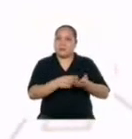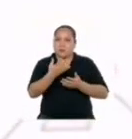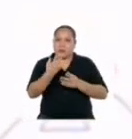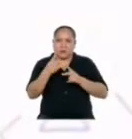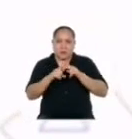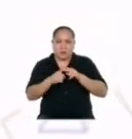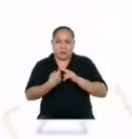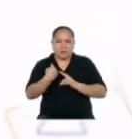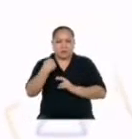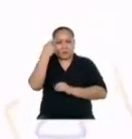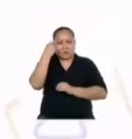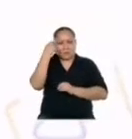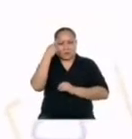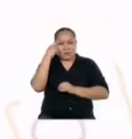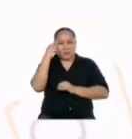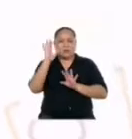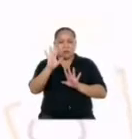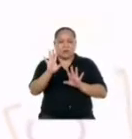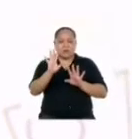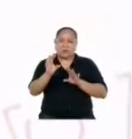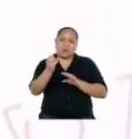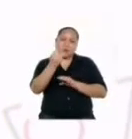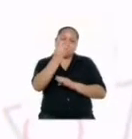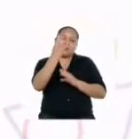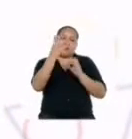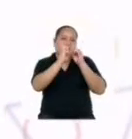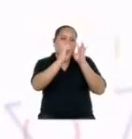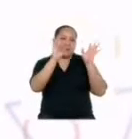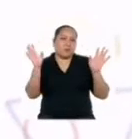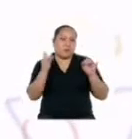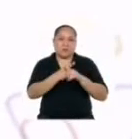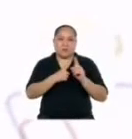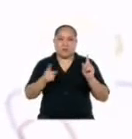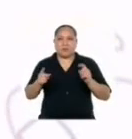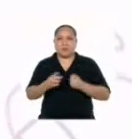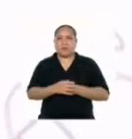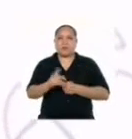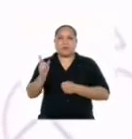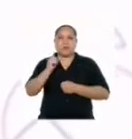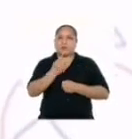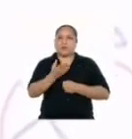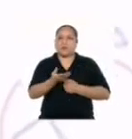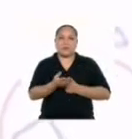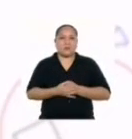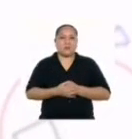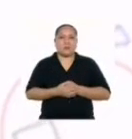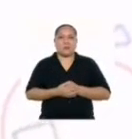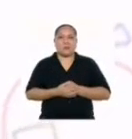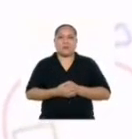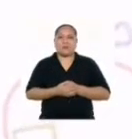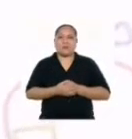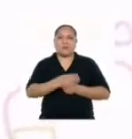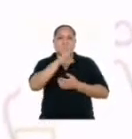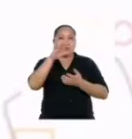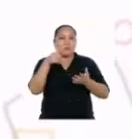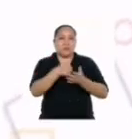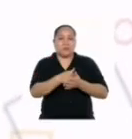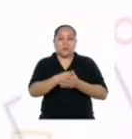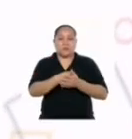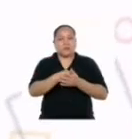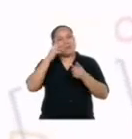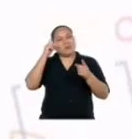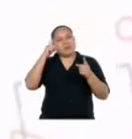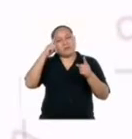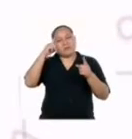inicio pensamos que sería cosa de unos días, pero no fue así. Ha sido todo un reto lo de las